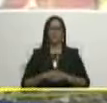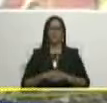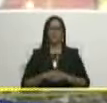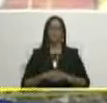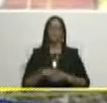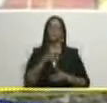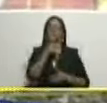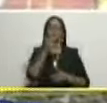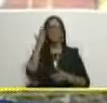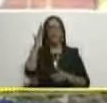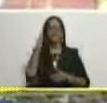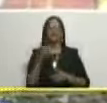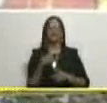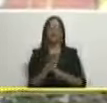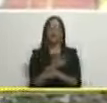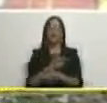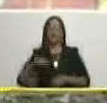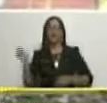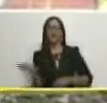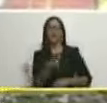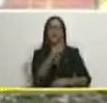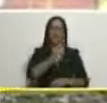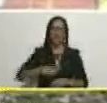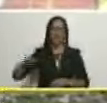¿Quiénes saben jugar tenis?